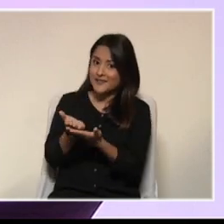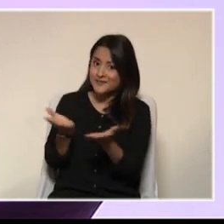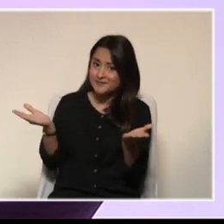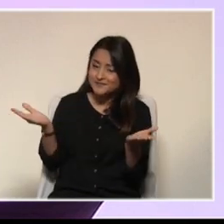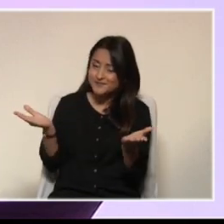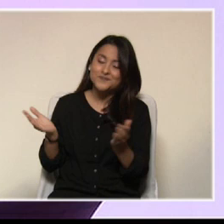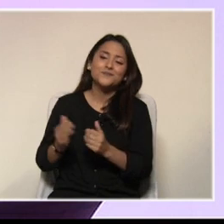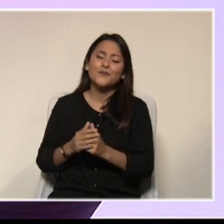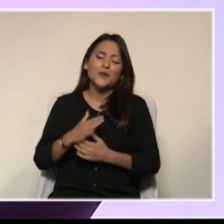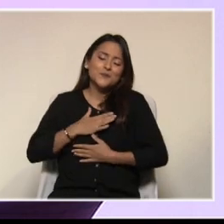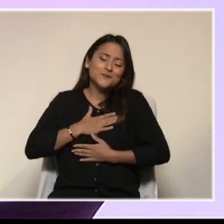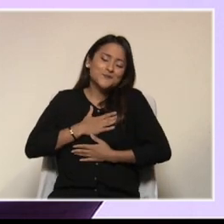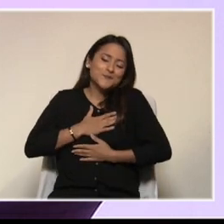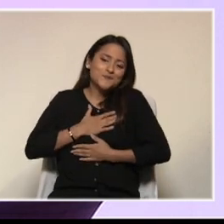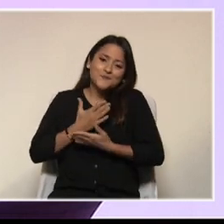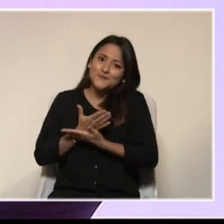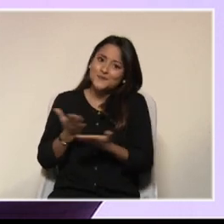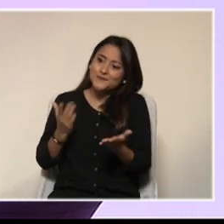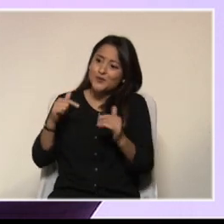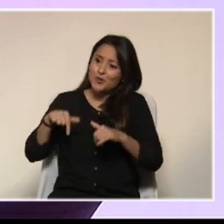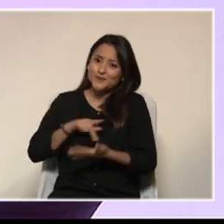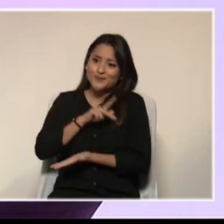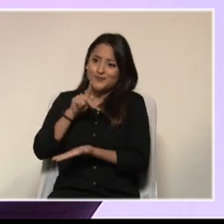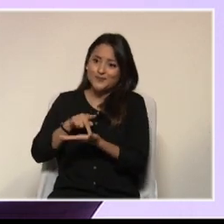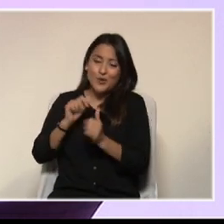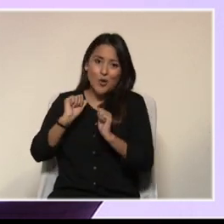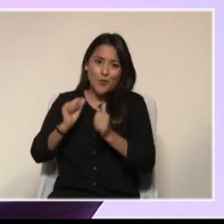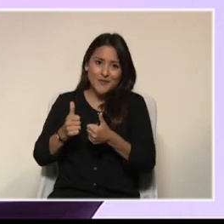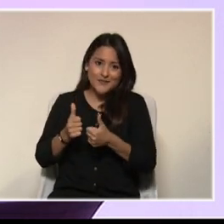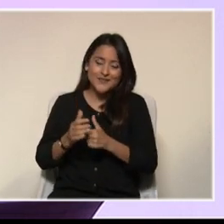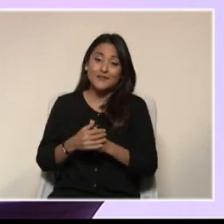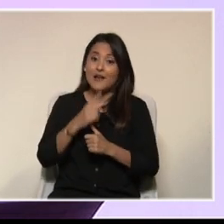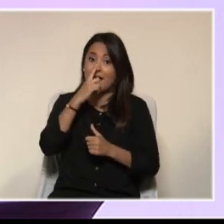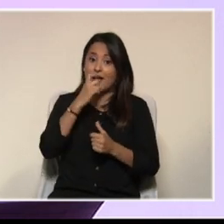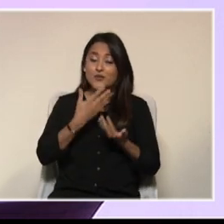nosotros un placer acompañarlos en el inicio del año escolar